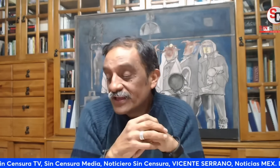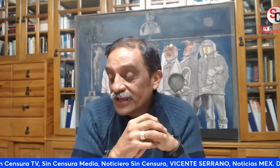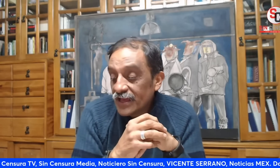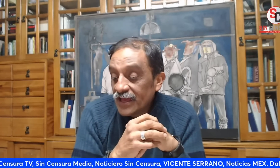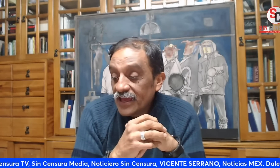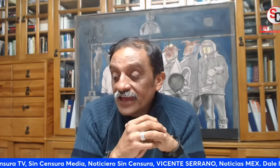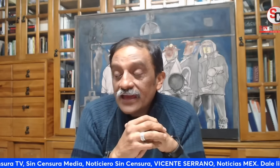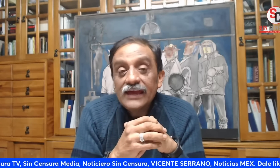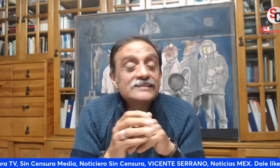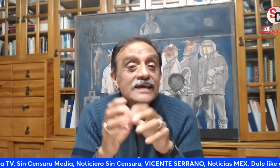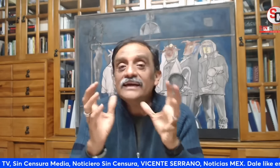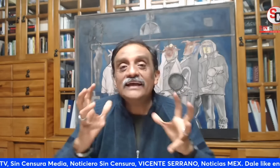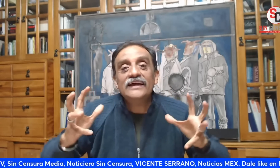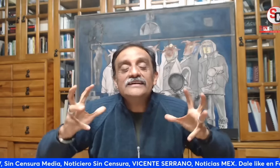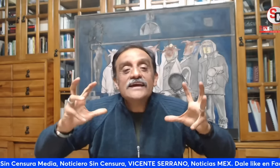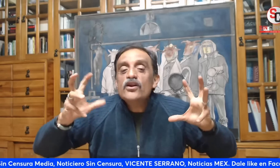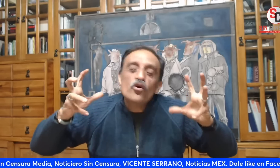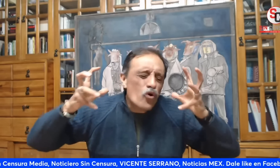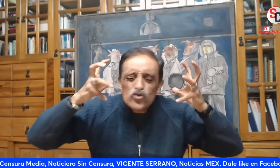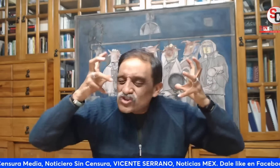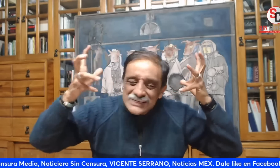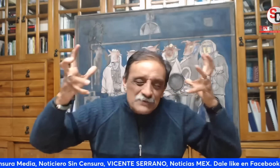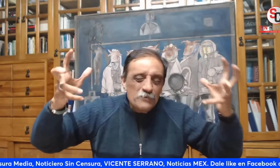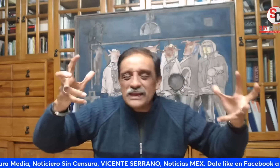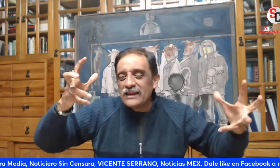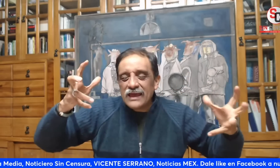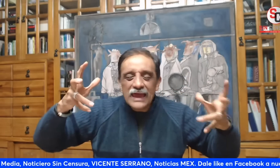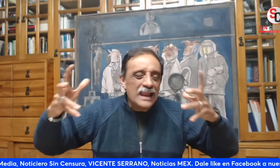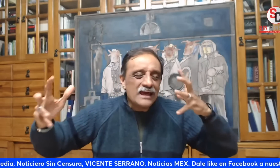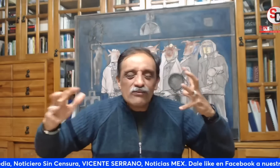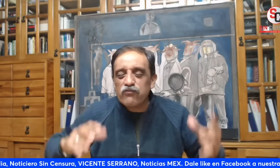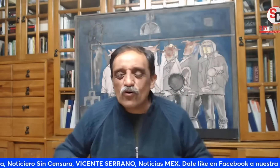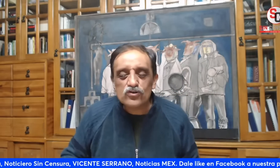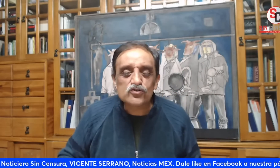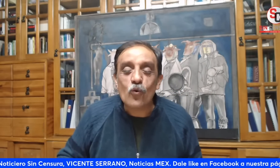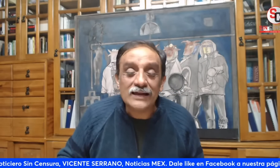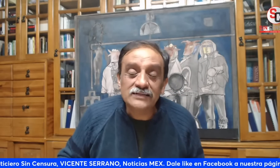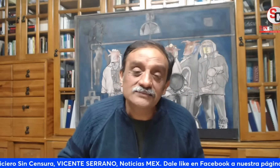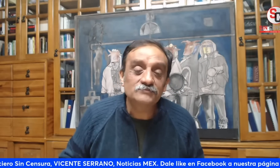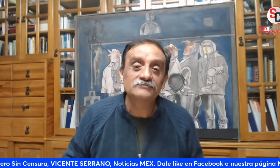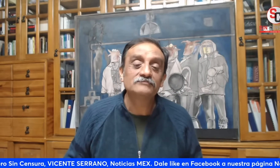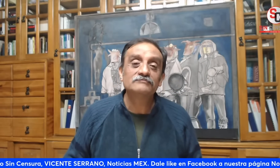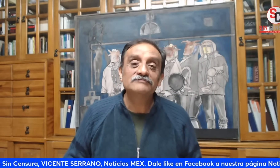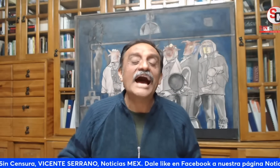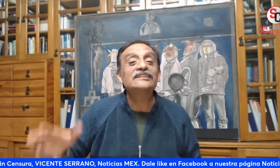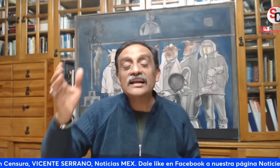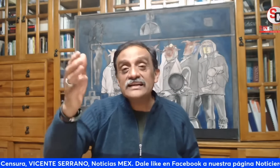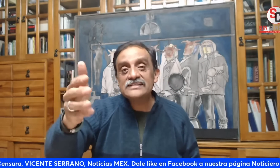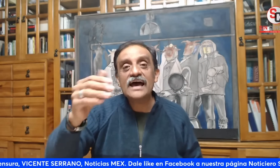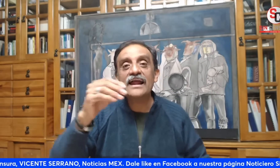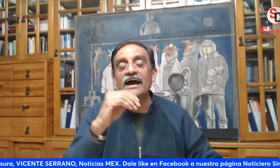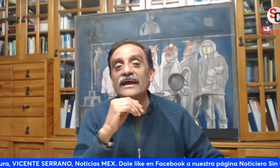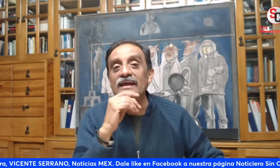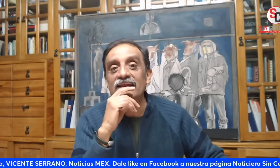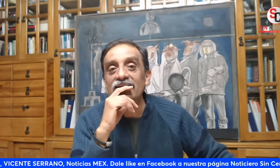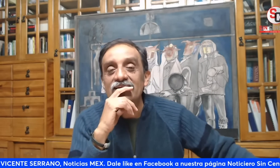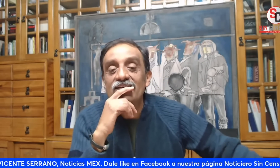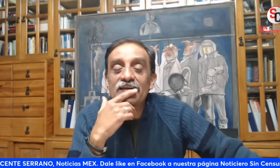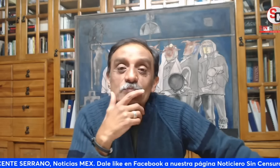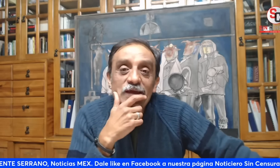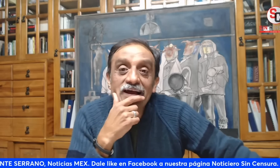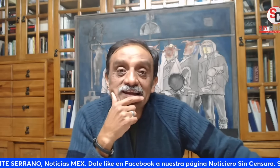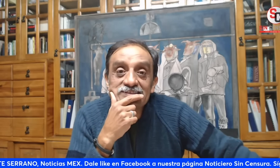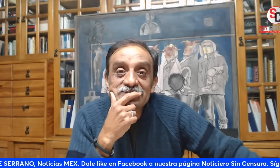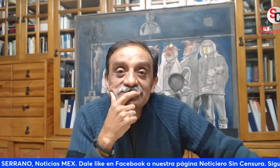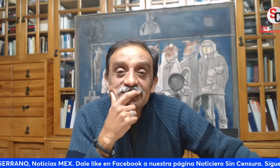no, es que no conciben que el Air Force One aterrizara en